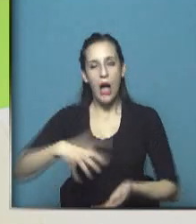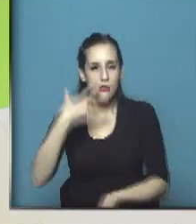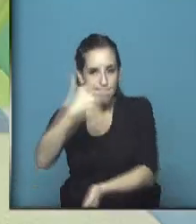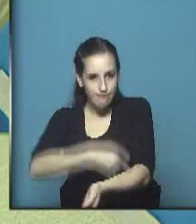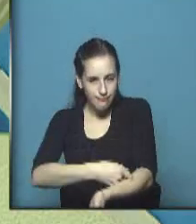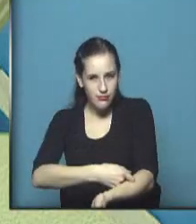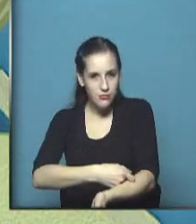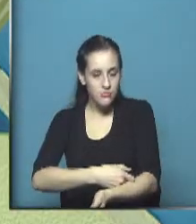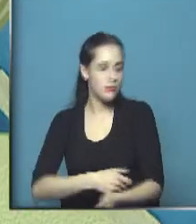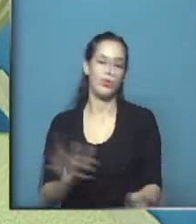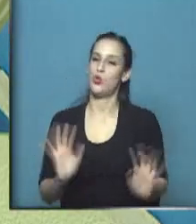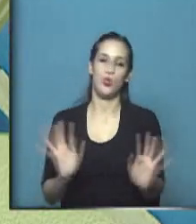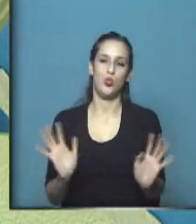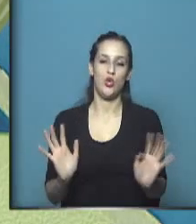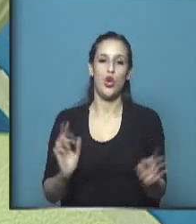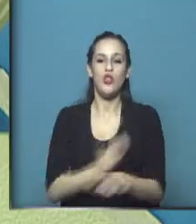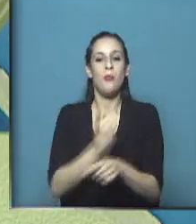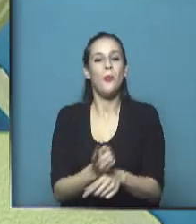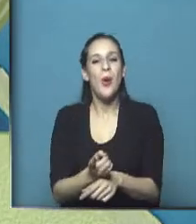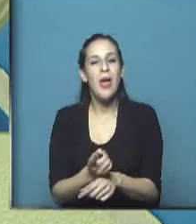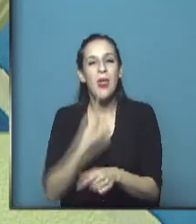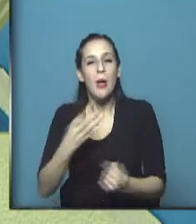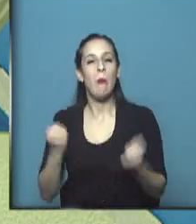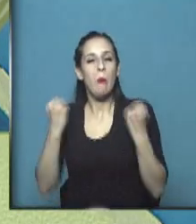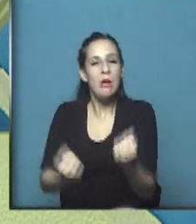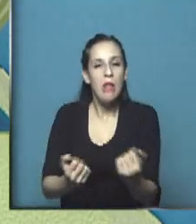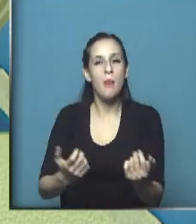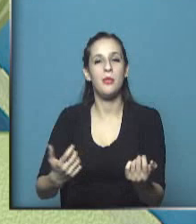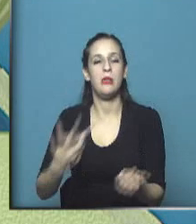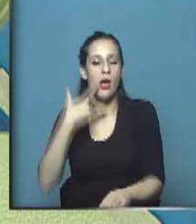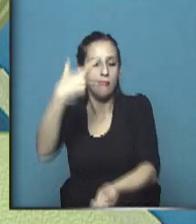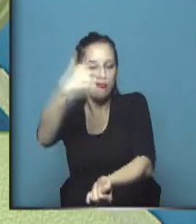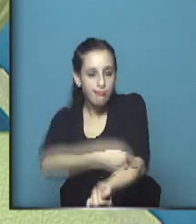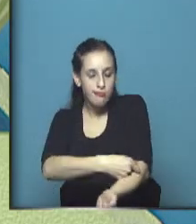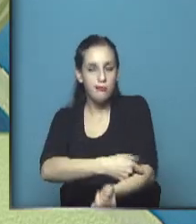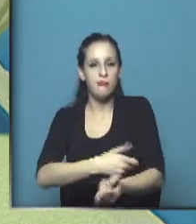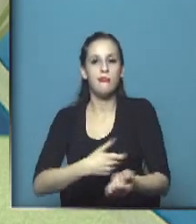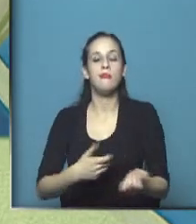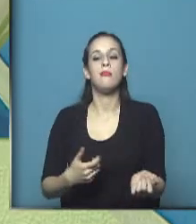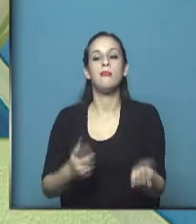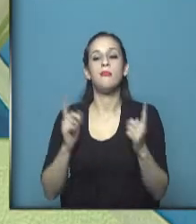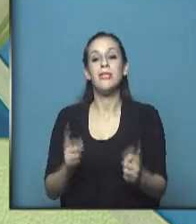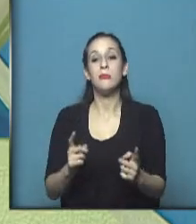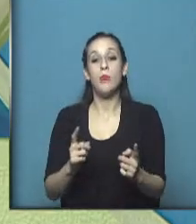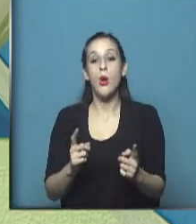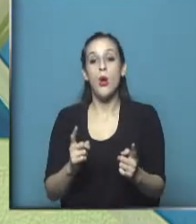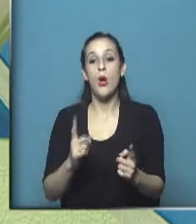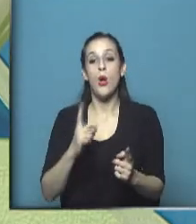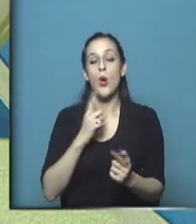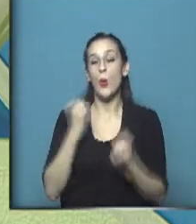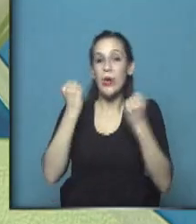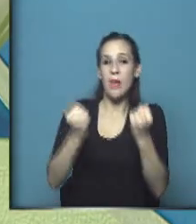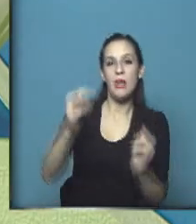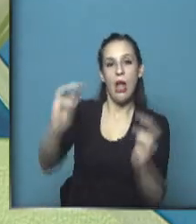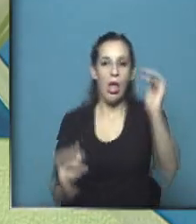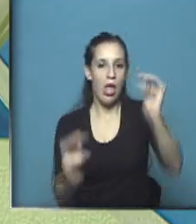que no, porque digamos, no podemos dosar todas las vitaminas, todos los minerales. Y los síntomas que dan los déficits leves, que son los que se ven en la actualidad con las